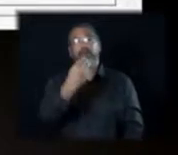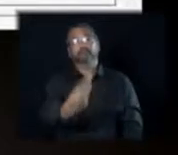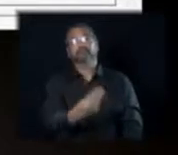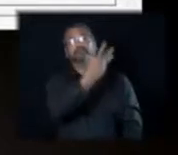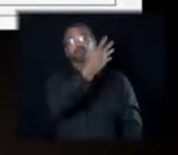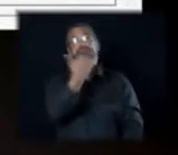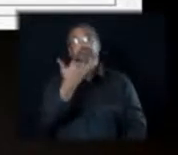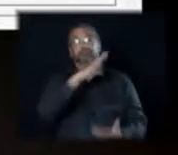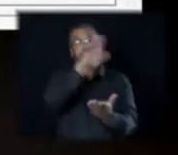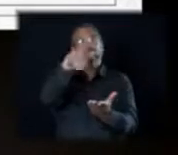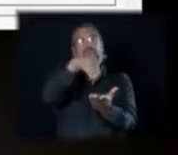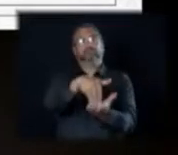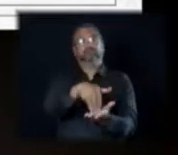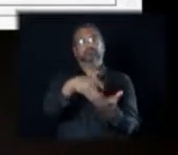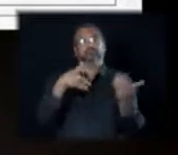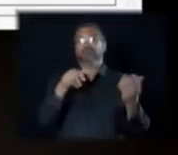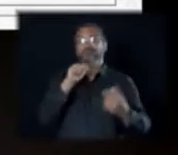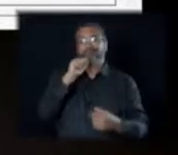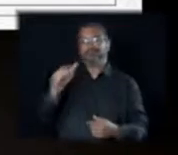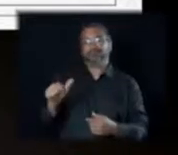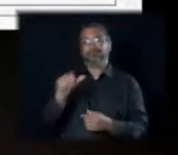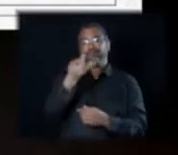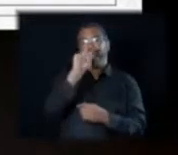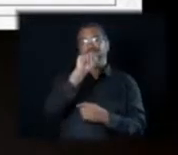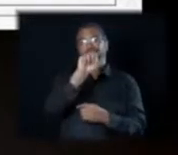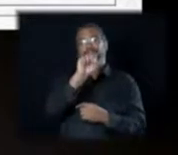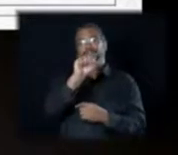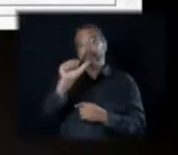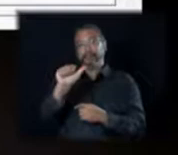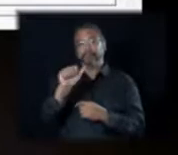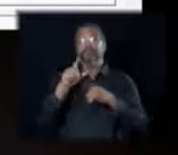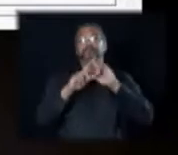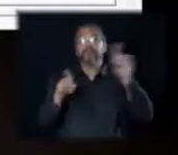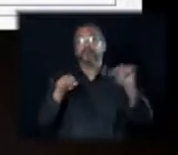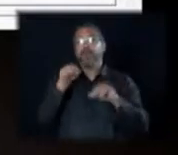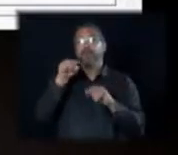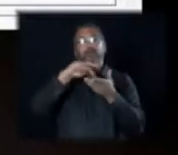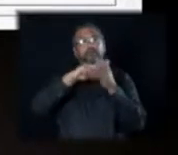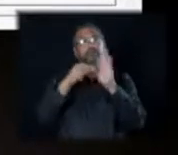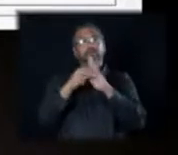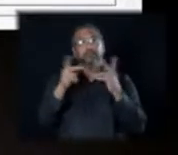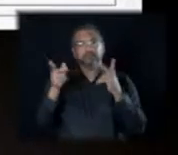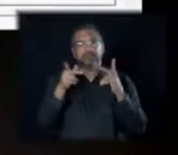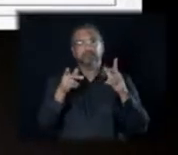Esta diapositiva muestra, esto es las cuentas que no son de la cuenta única del gobierno,